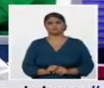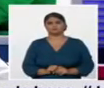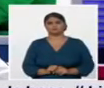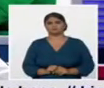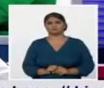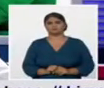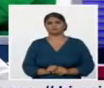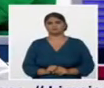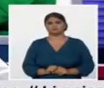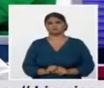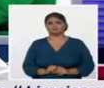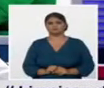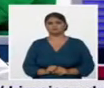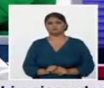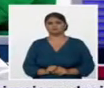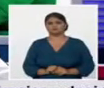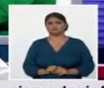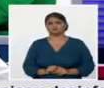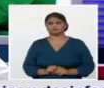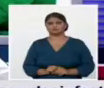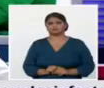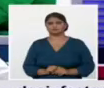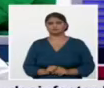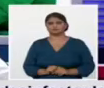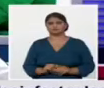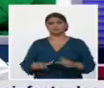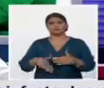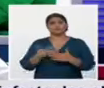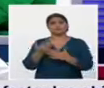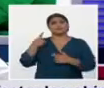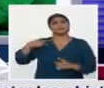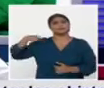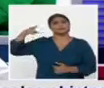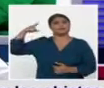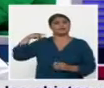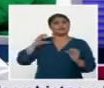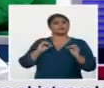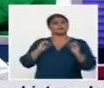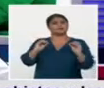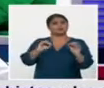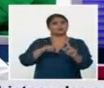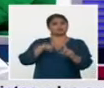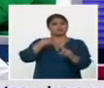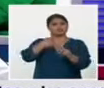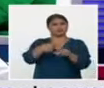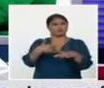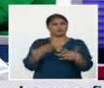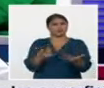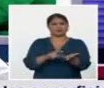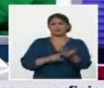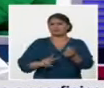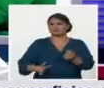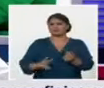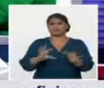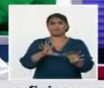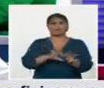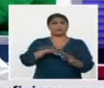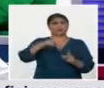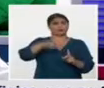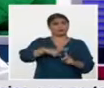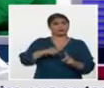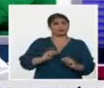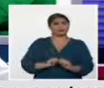no reportan casos en el día de ayer ni el Guantánamo, ni Las Tunas, ni